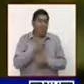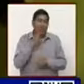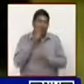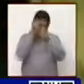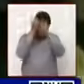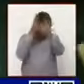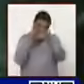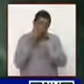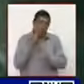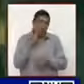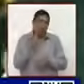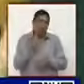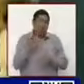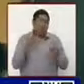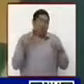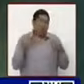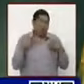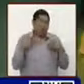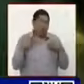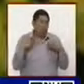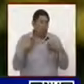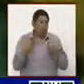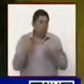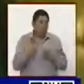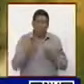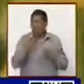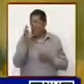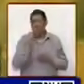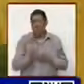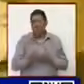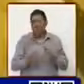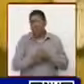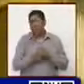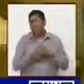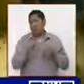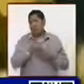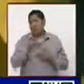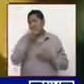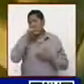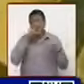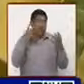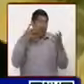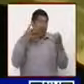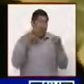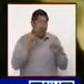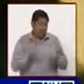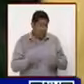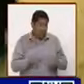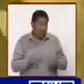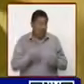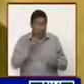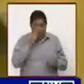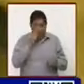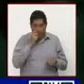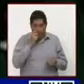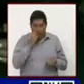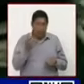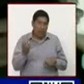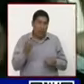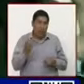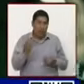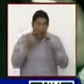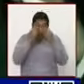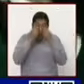los abuelos que cuando uno no tiene ese don, a veces nunca se le ha aparecido un alma y quiere tener esa posibilidad, sacas